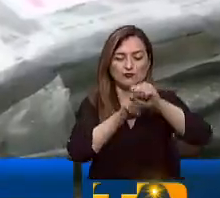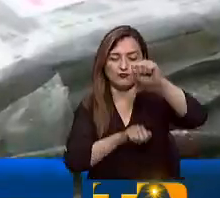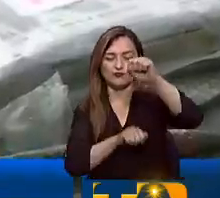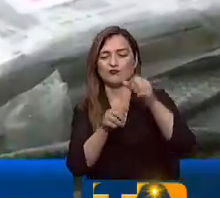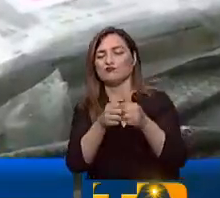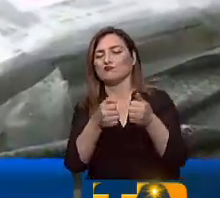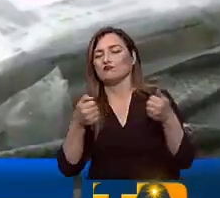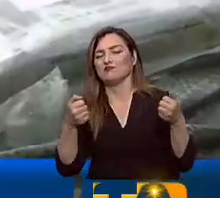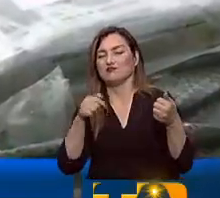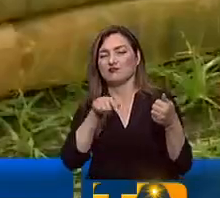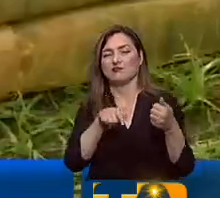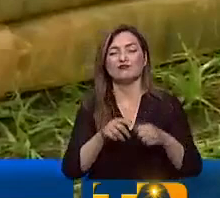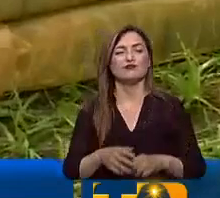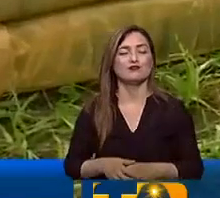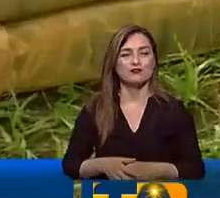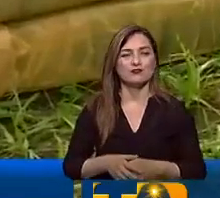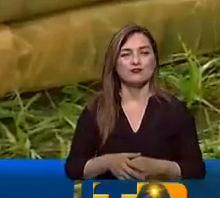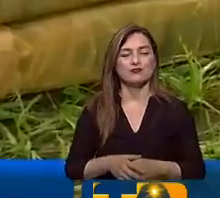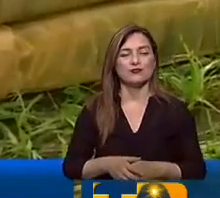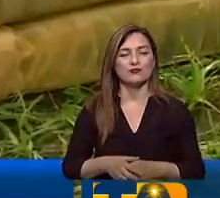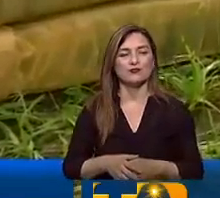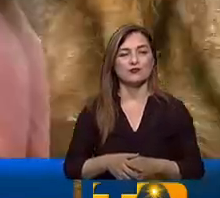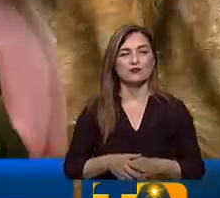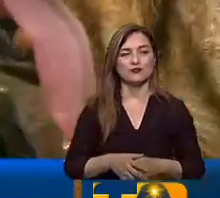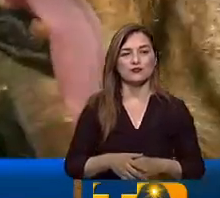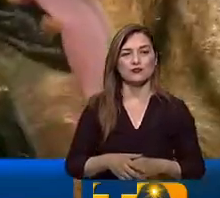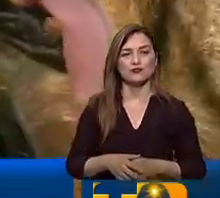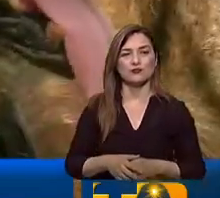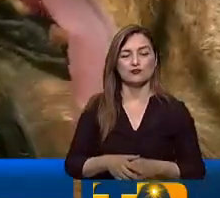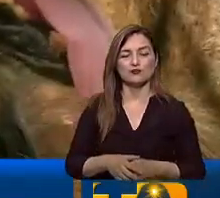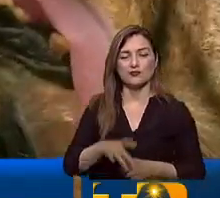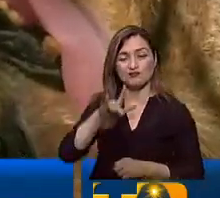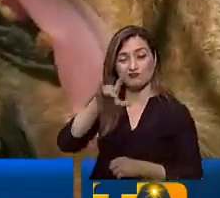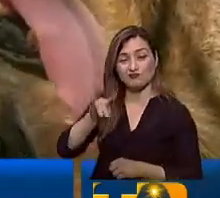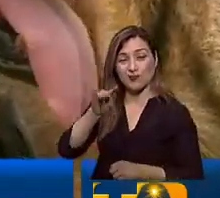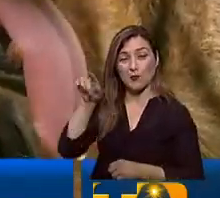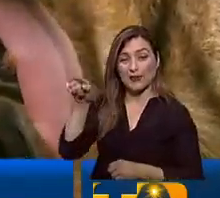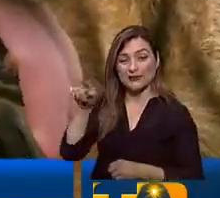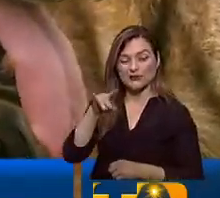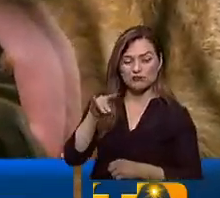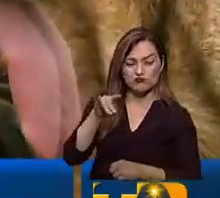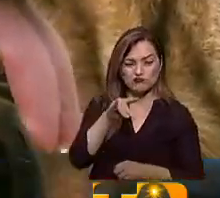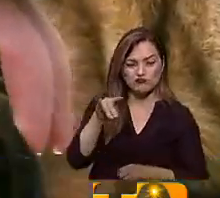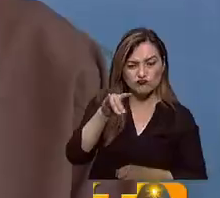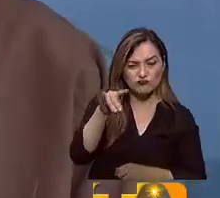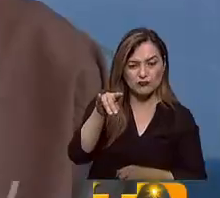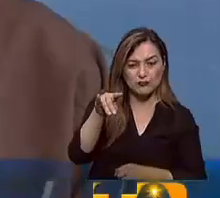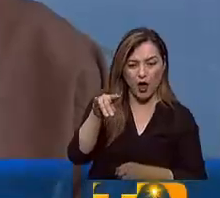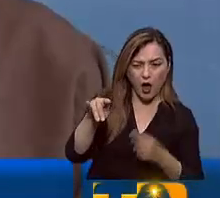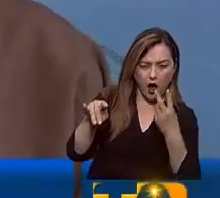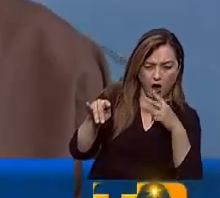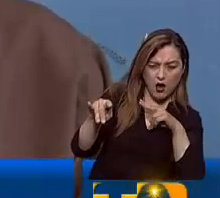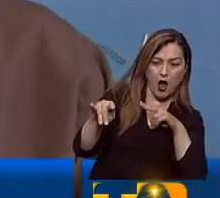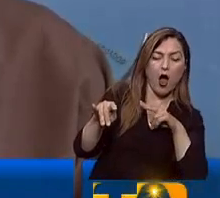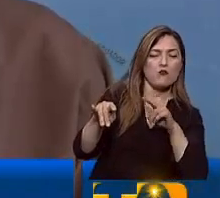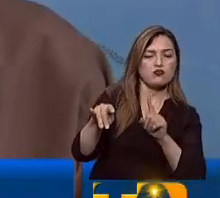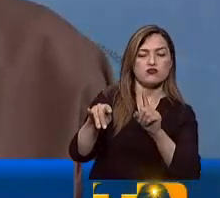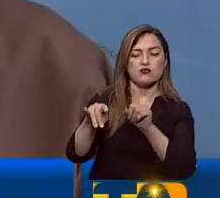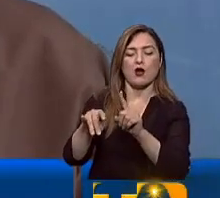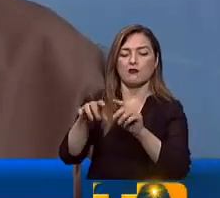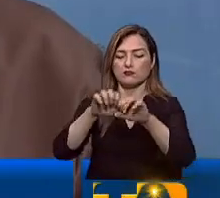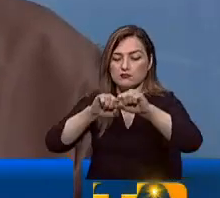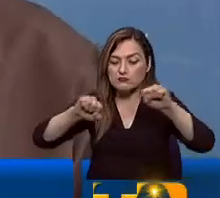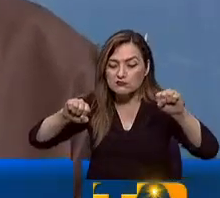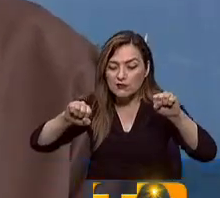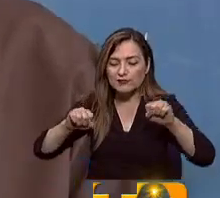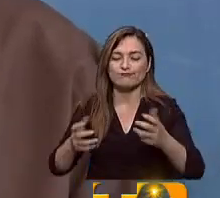operación policial denominada Pacífico 713. Jesse, el CAN Antidrogas, dio la primera alerta. En base a las diferentes políticas que se